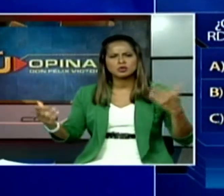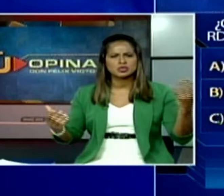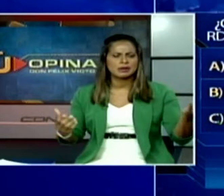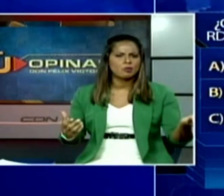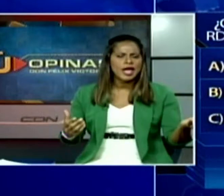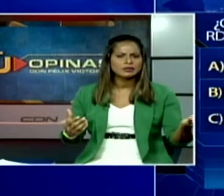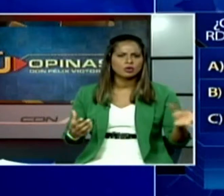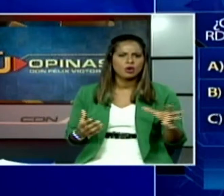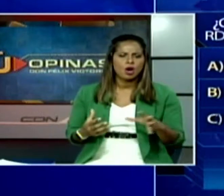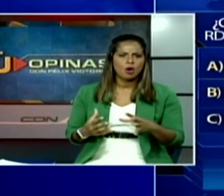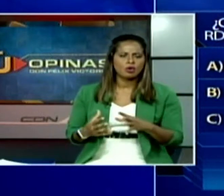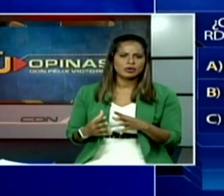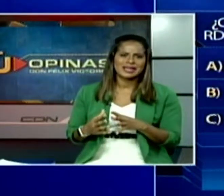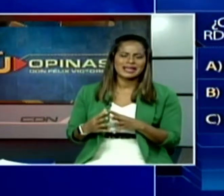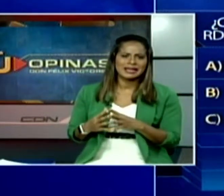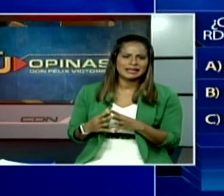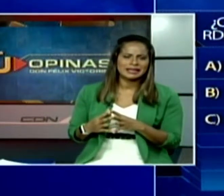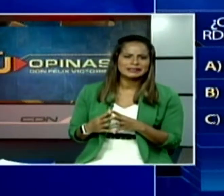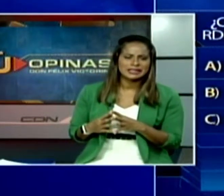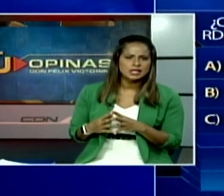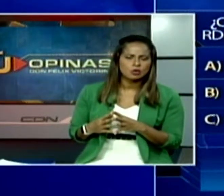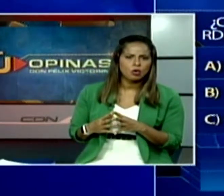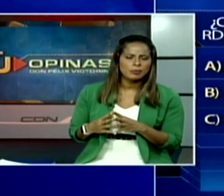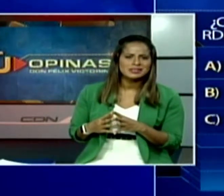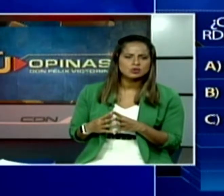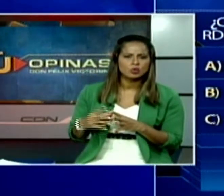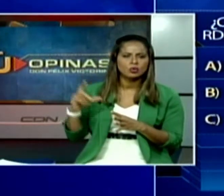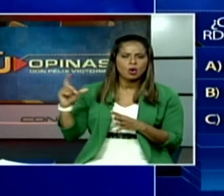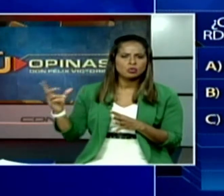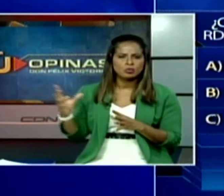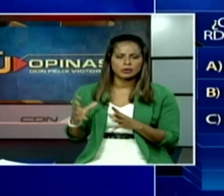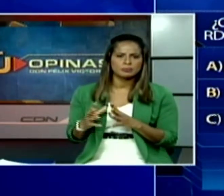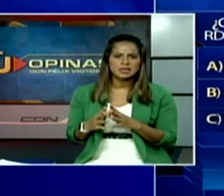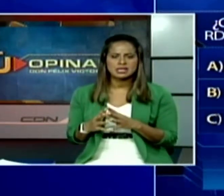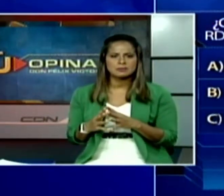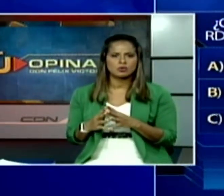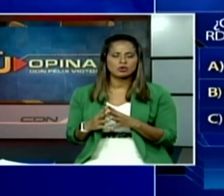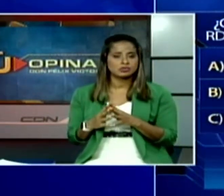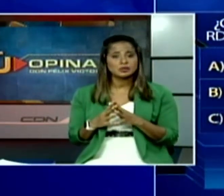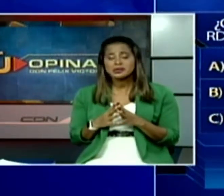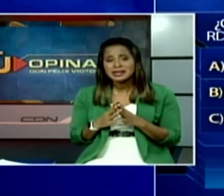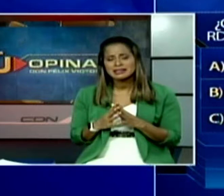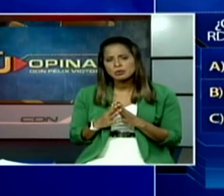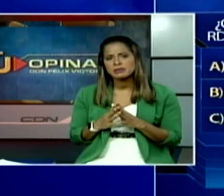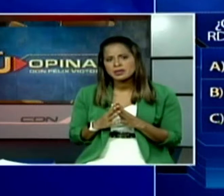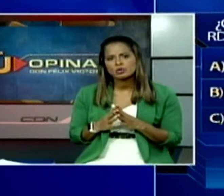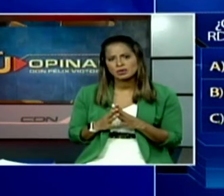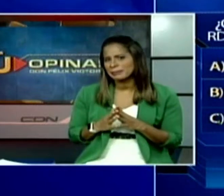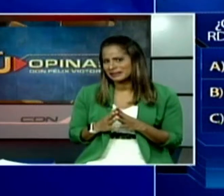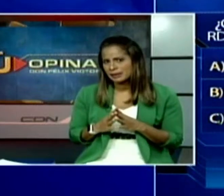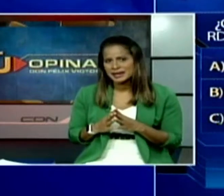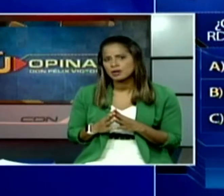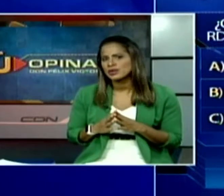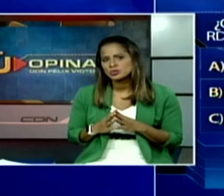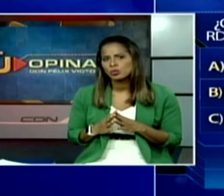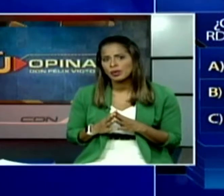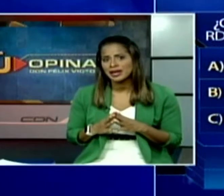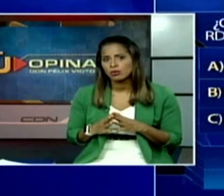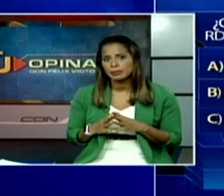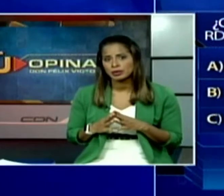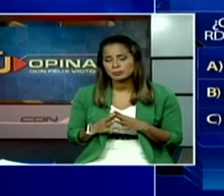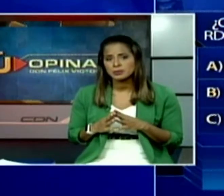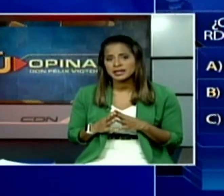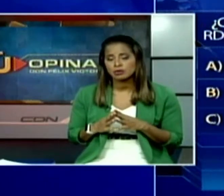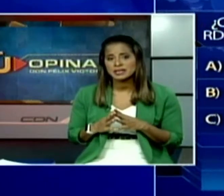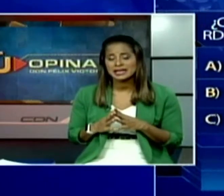le ha dado no se ha muerto, o los que han tenido COVID son un número mínimo. Lo cierto es que estamos en medio de una pandemia que no es un